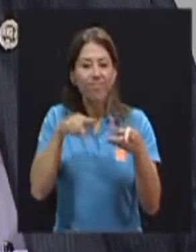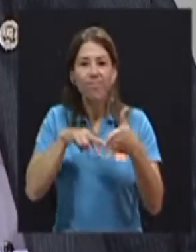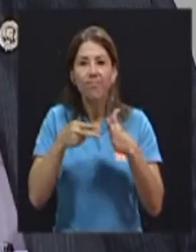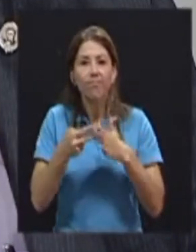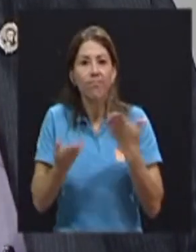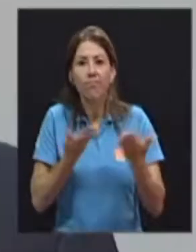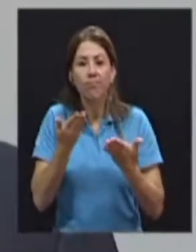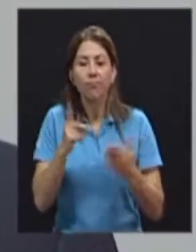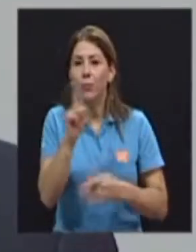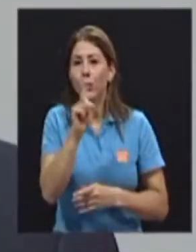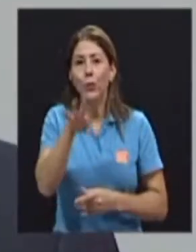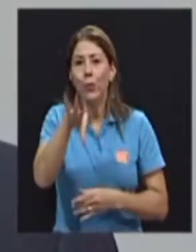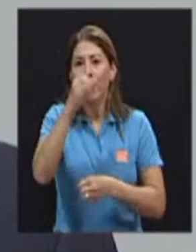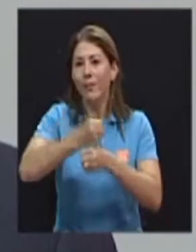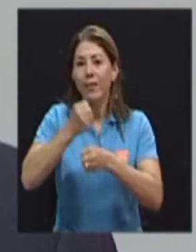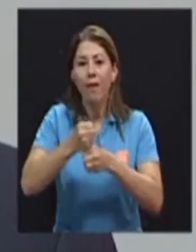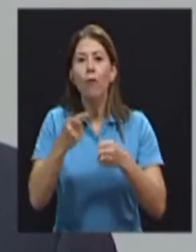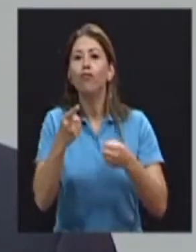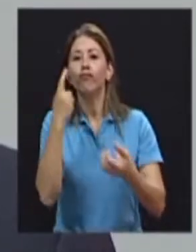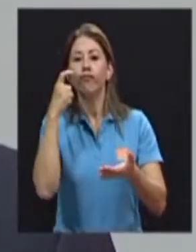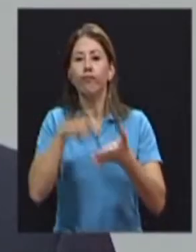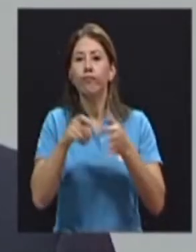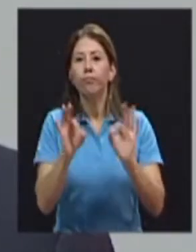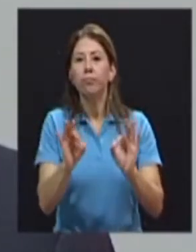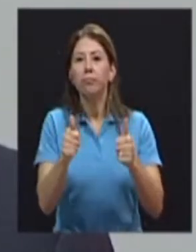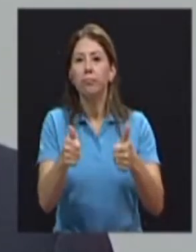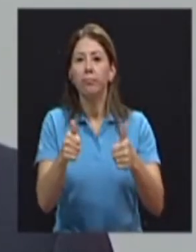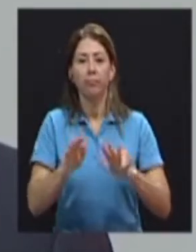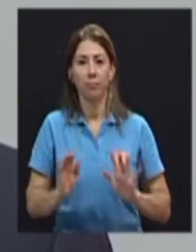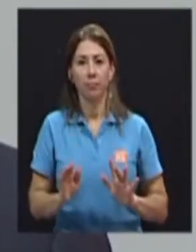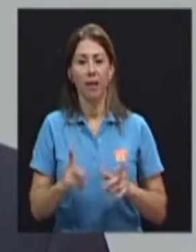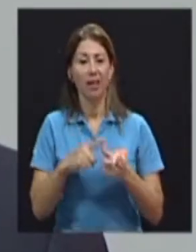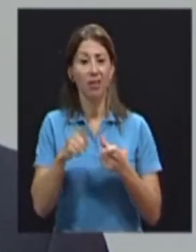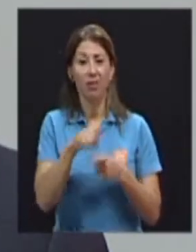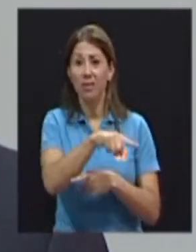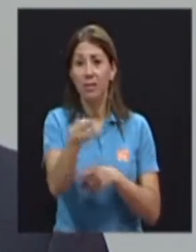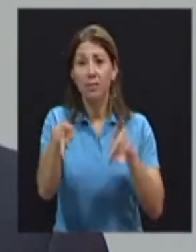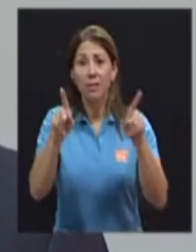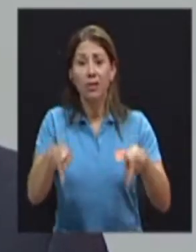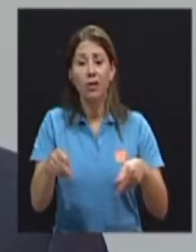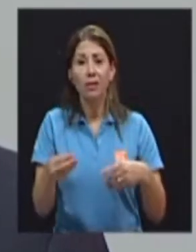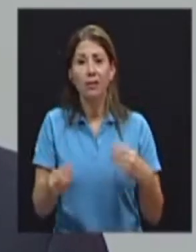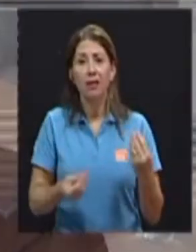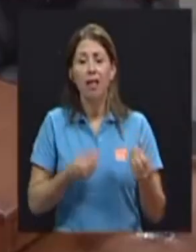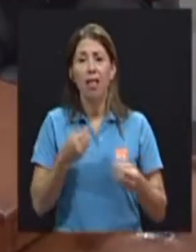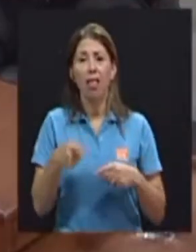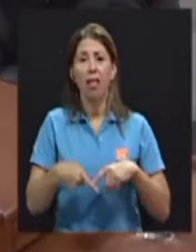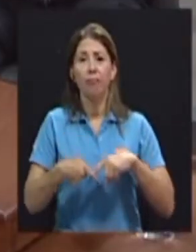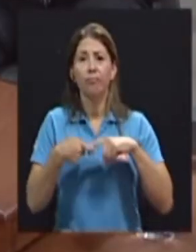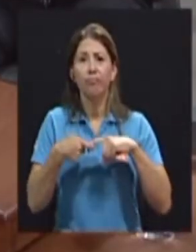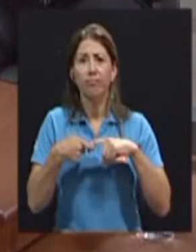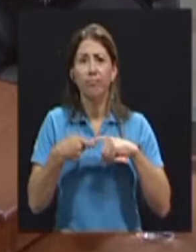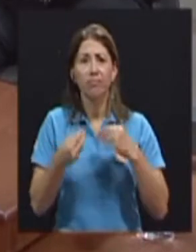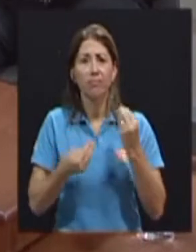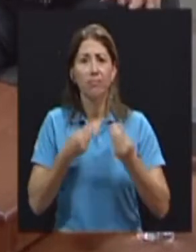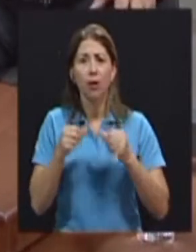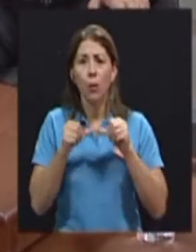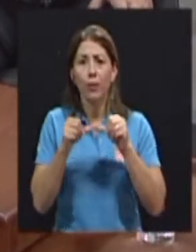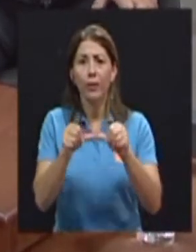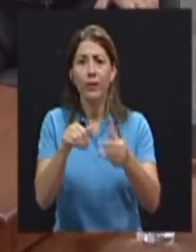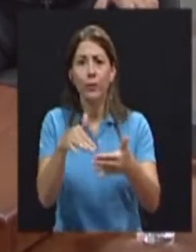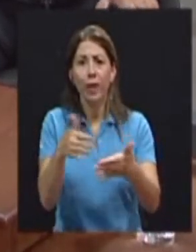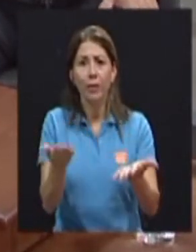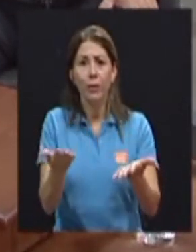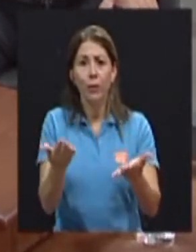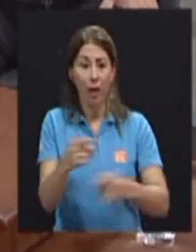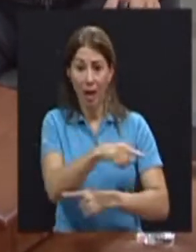públicas costarricenses. Entonces, ahí veían truncadas sus esperanzas de continuar estudiando, se hacía una gran inversión para prepararlos